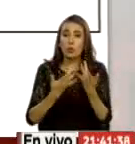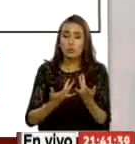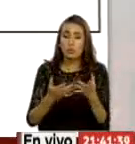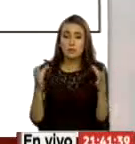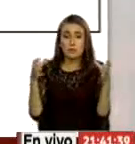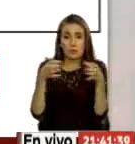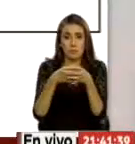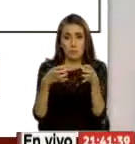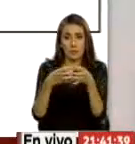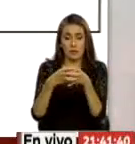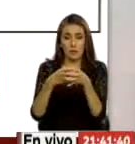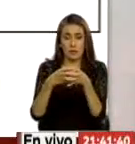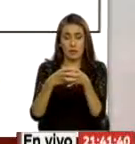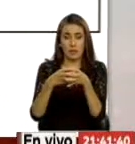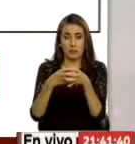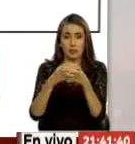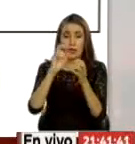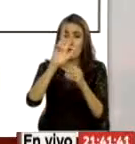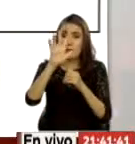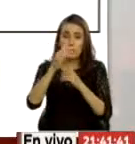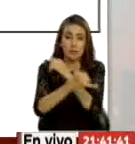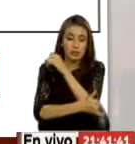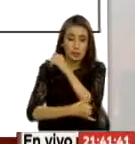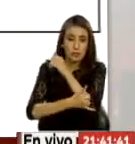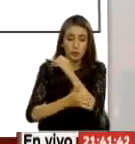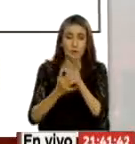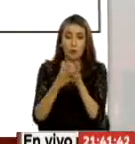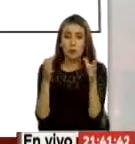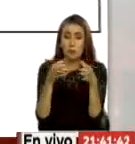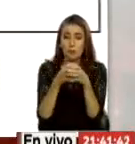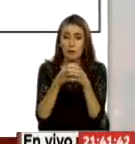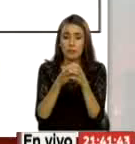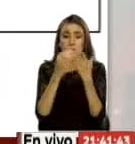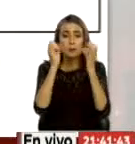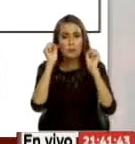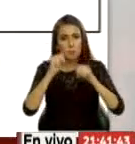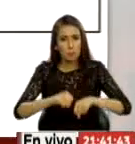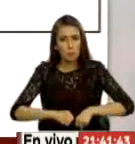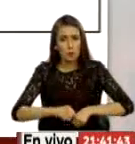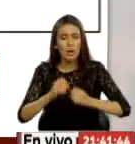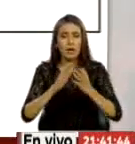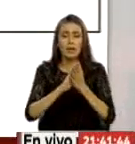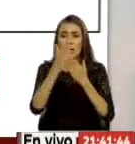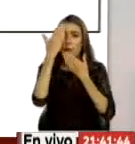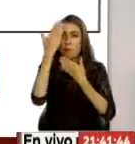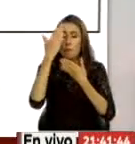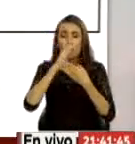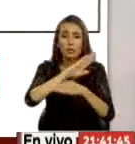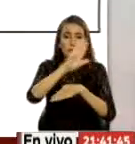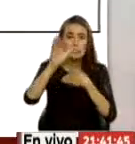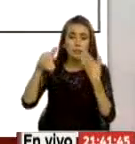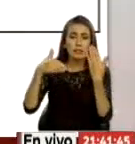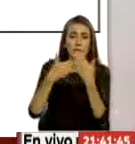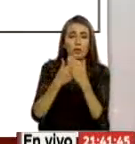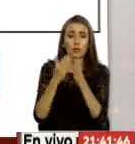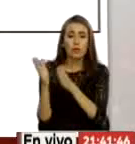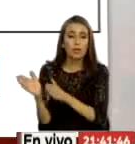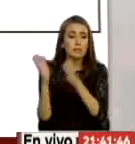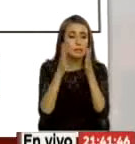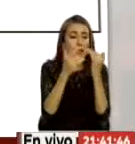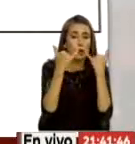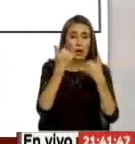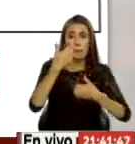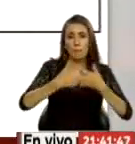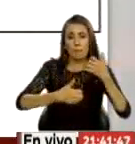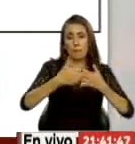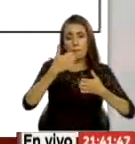bloque pueda ejercer esa defensa política del pueblo ecuatoriano frente a estas situaciones